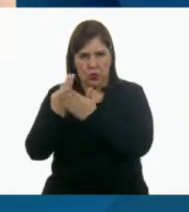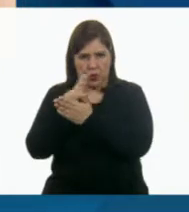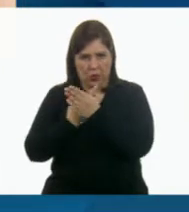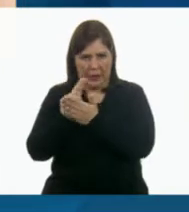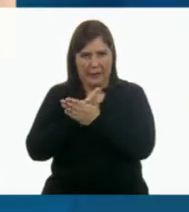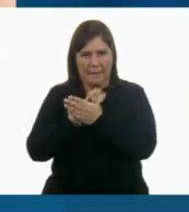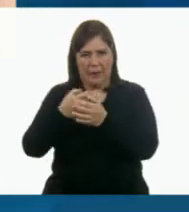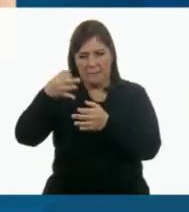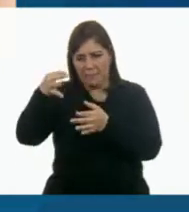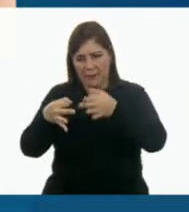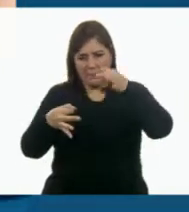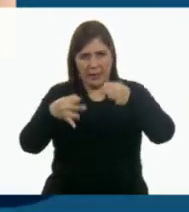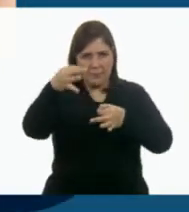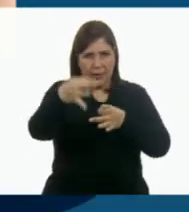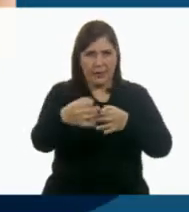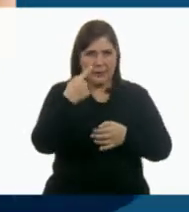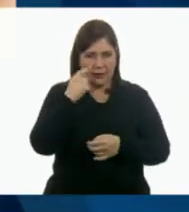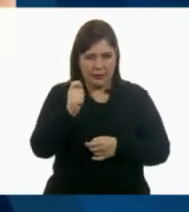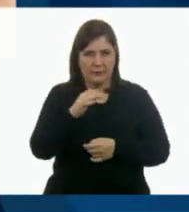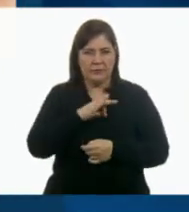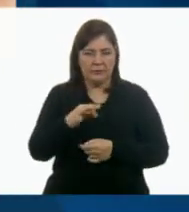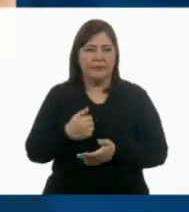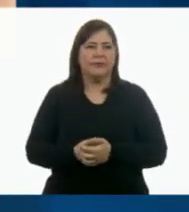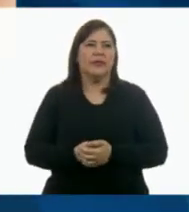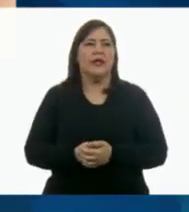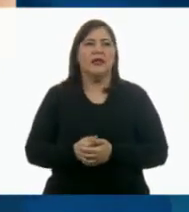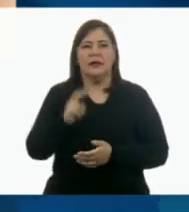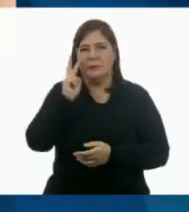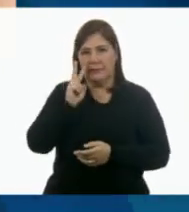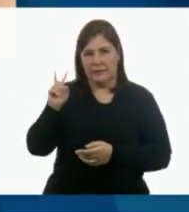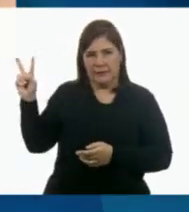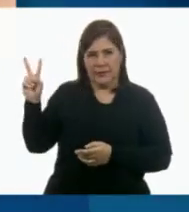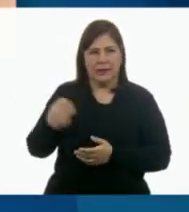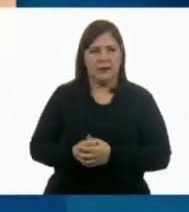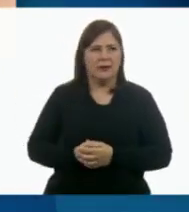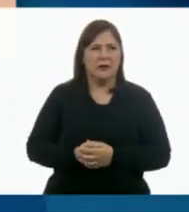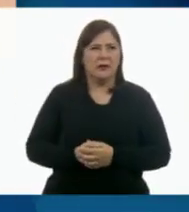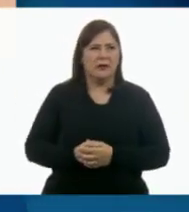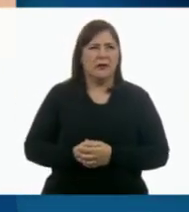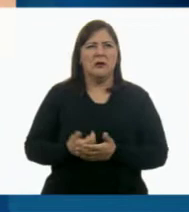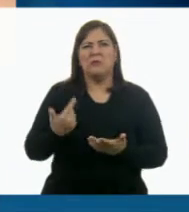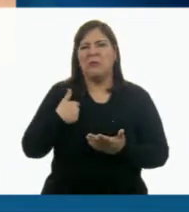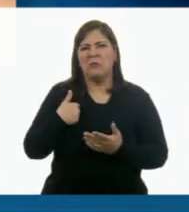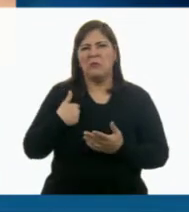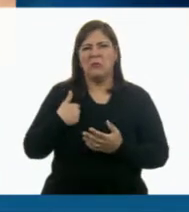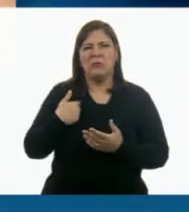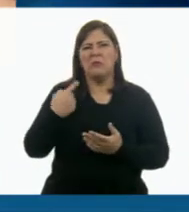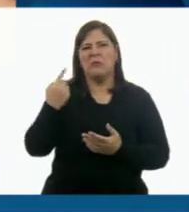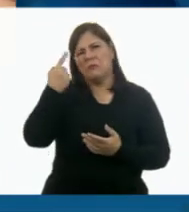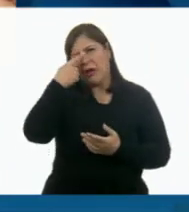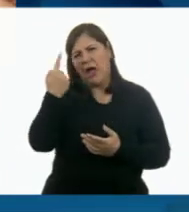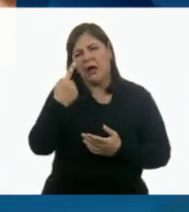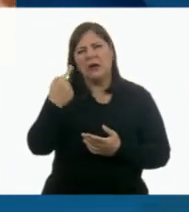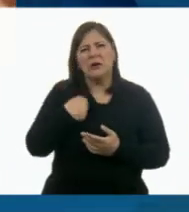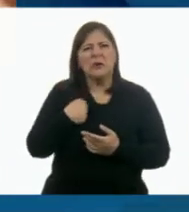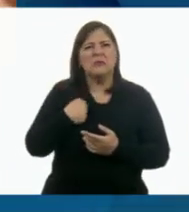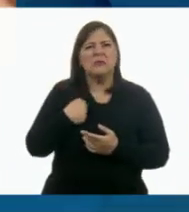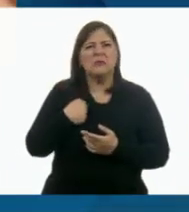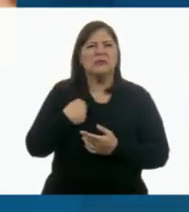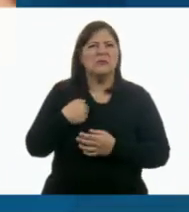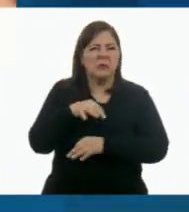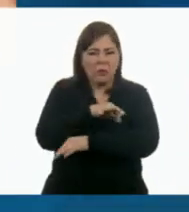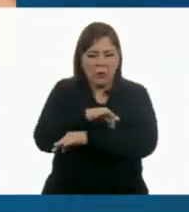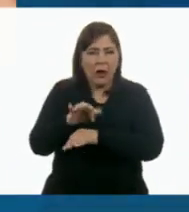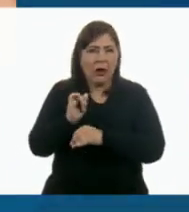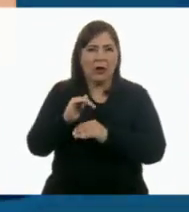ahorrar, porque esta mesa que voy a tener aquí, ahí está. No necesito reglas, ¿para qué? Es que se va a ir